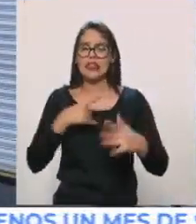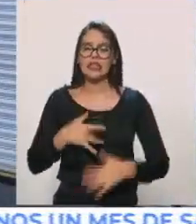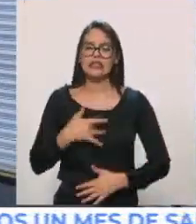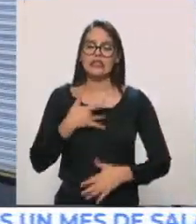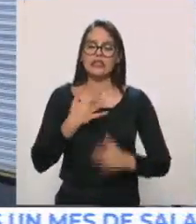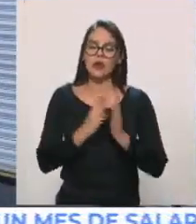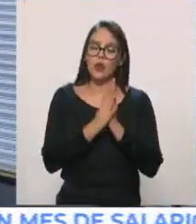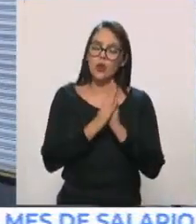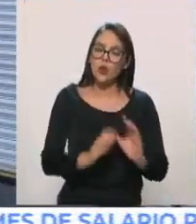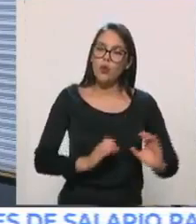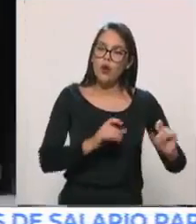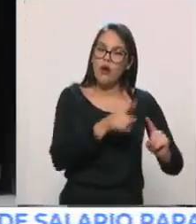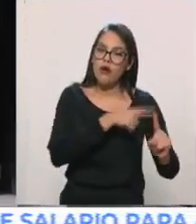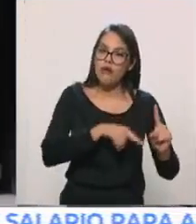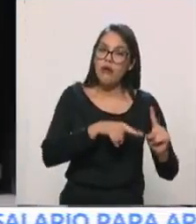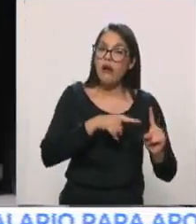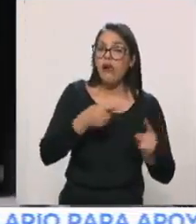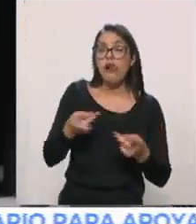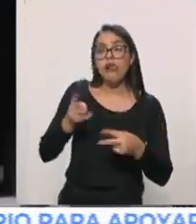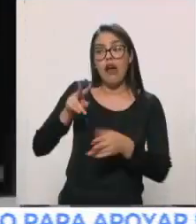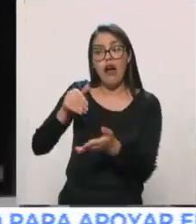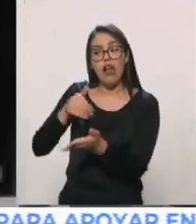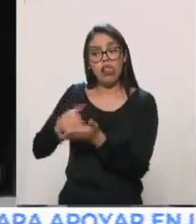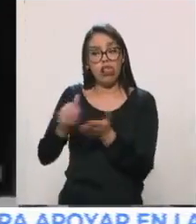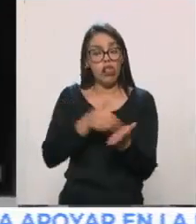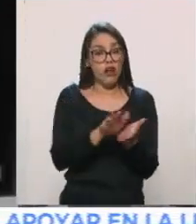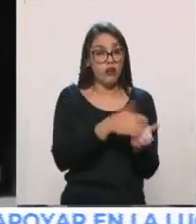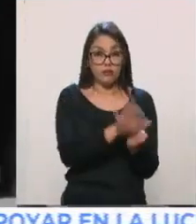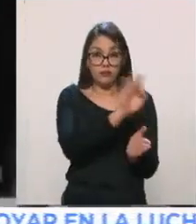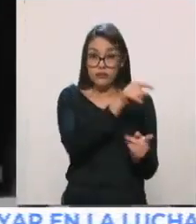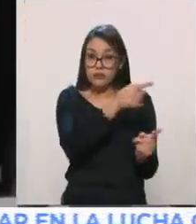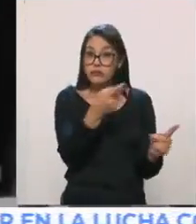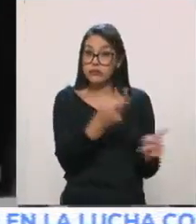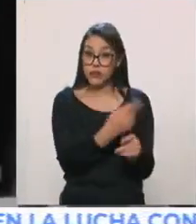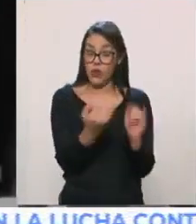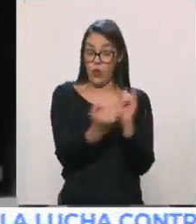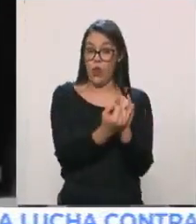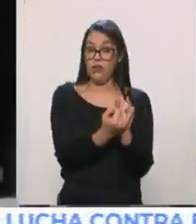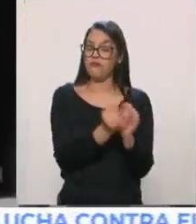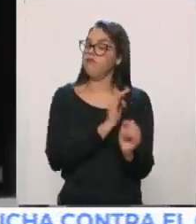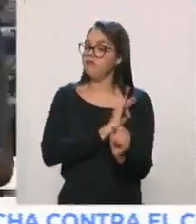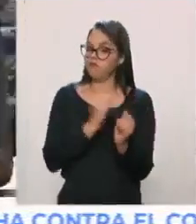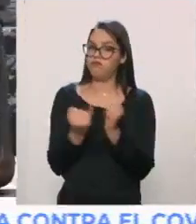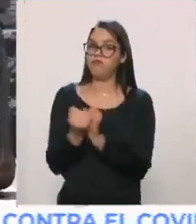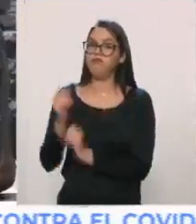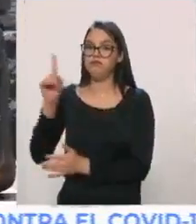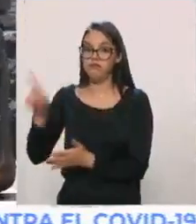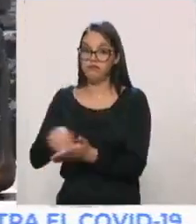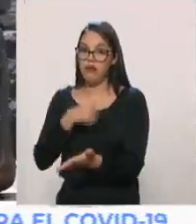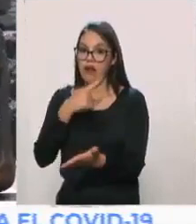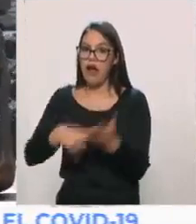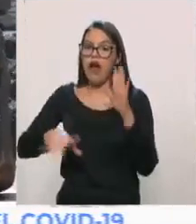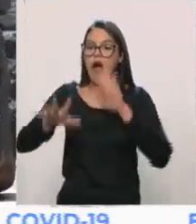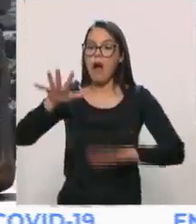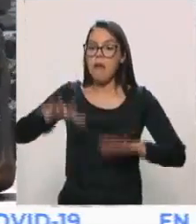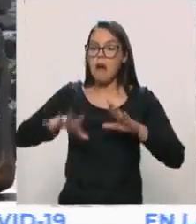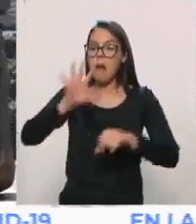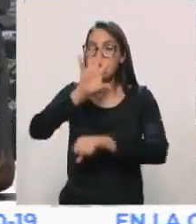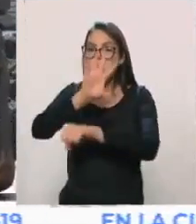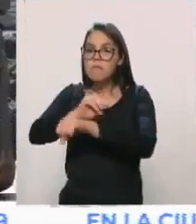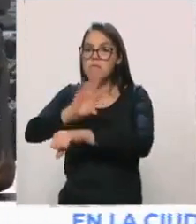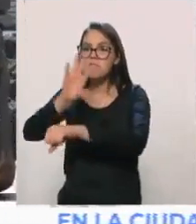su personal, se analizarán diversas acciones, entre las que destaca la cancelación de permisos para